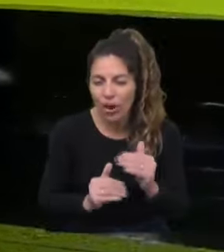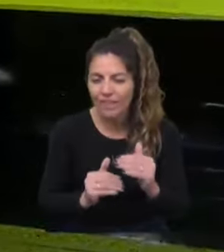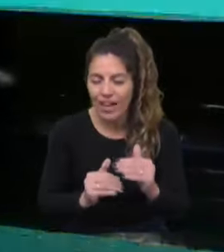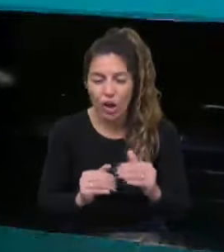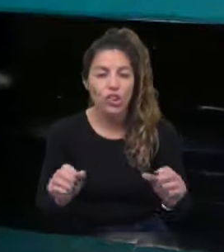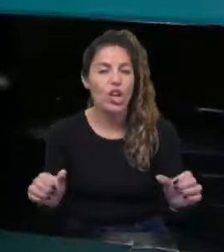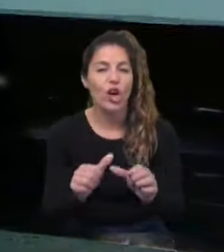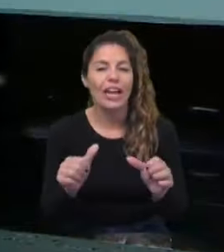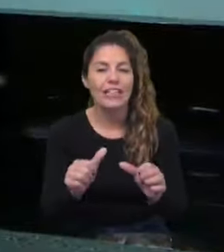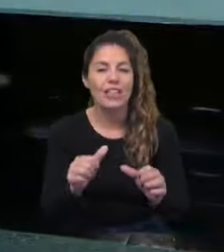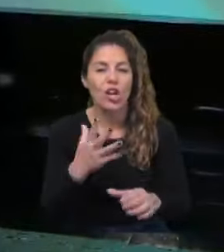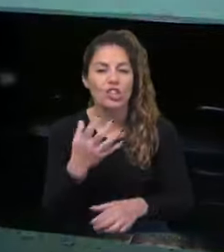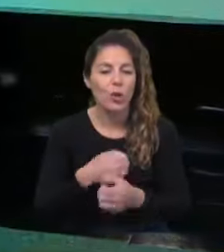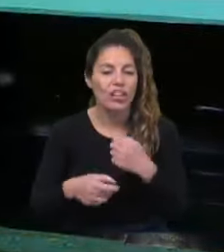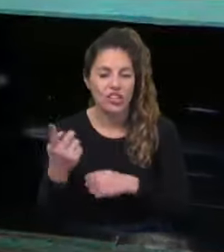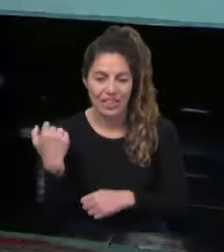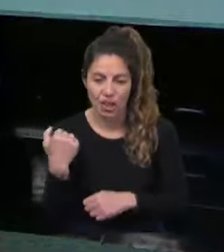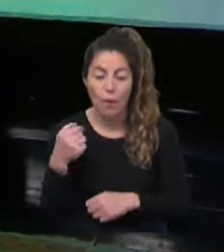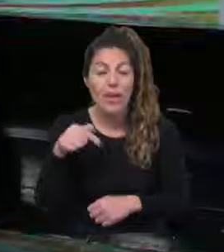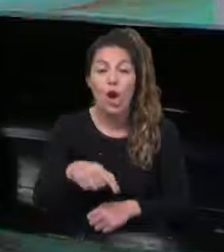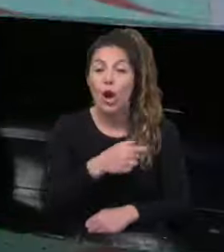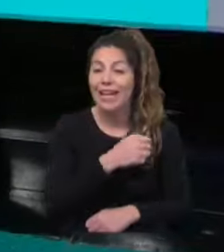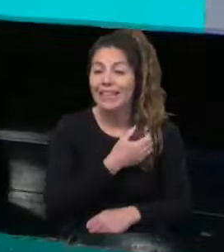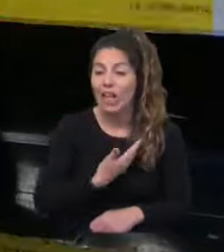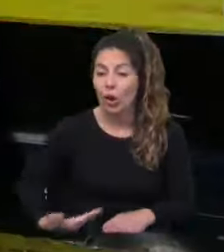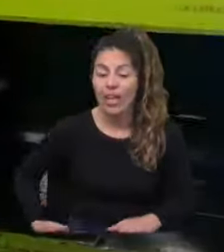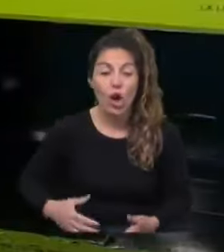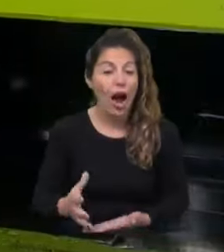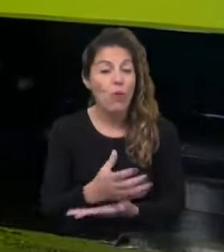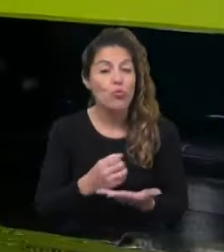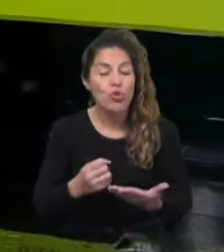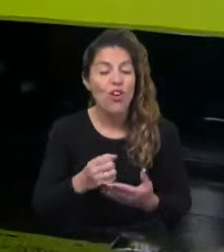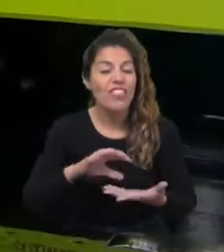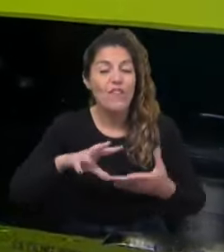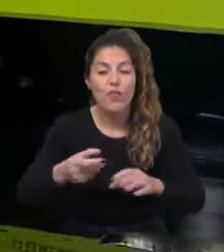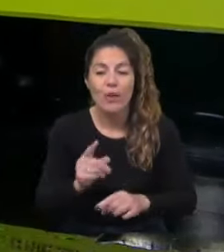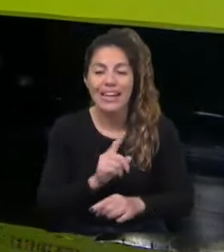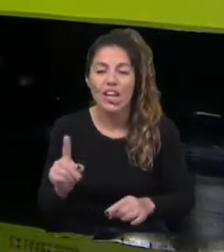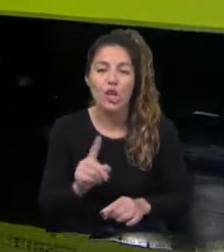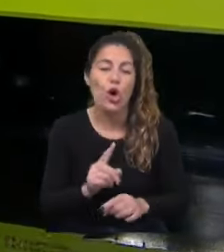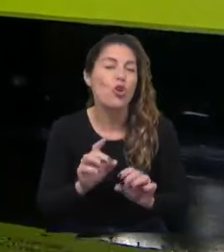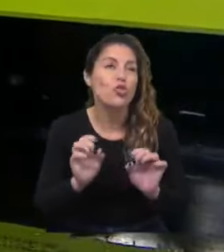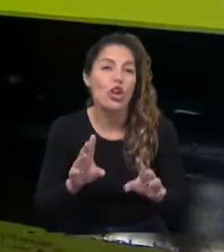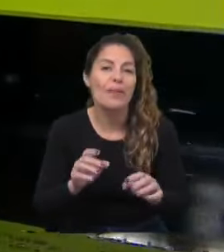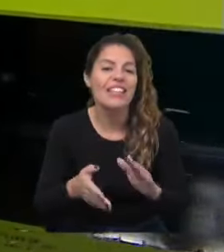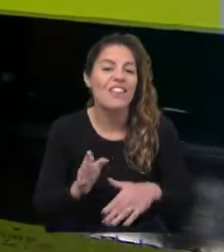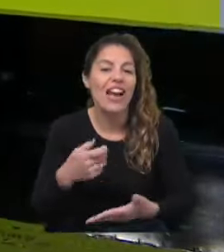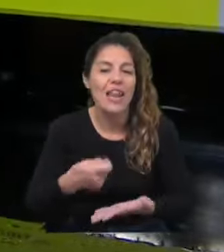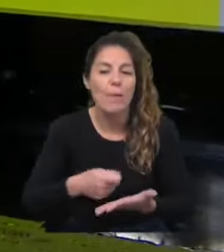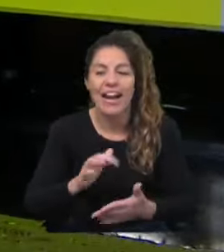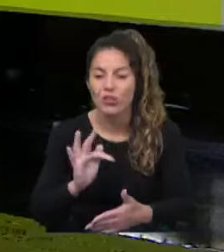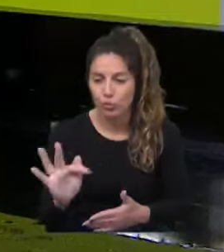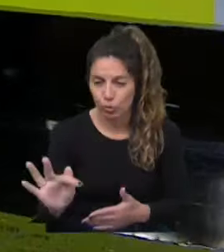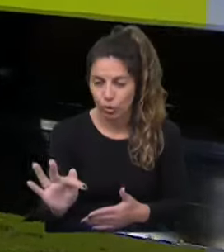lo que fue el quinquenio anterior. Pero este gobierno abusó de mecanismos que no es que solo se van a pagar en el